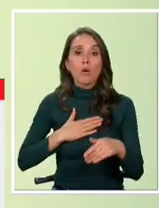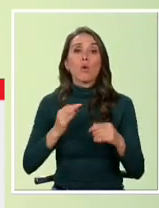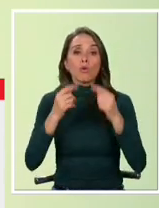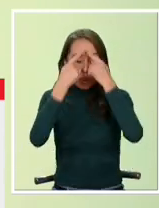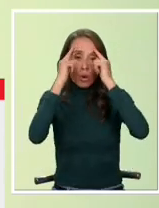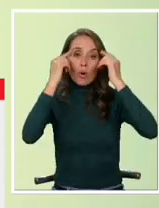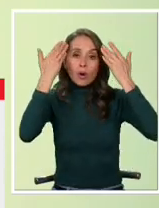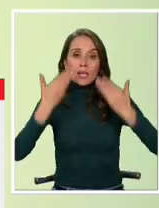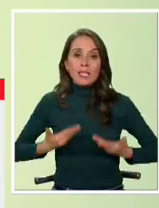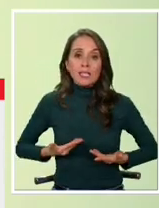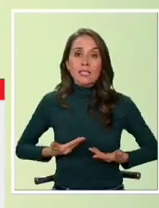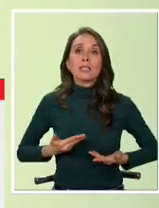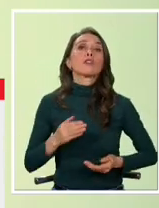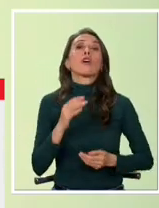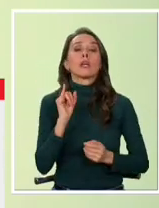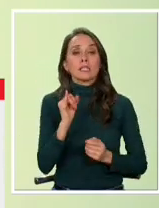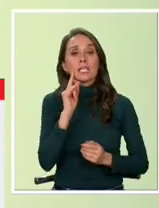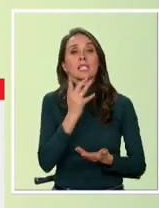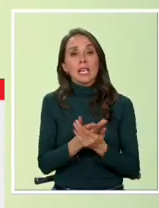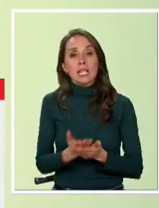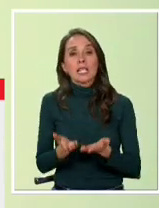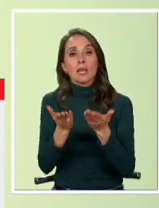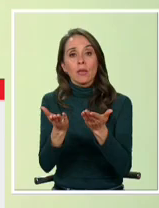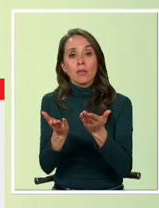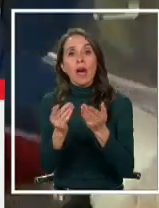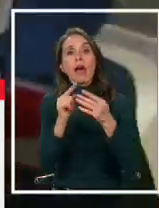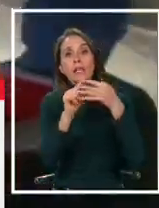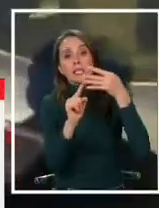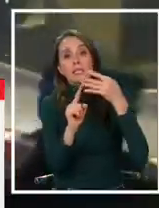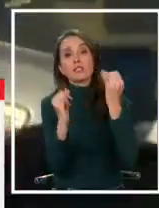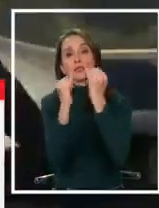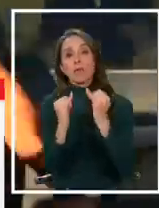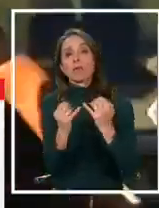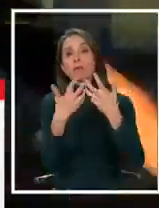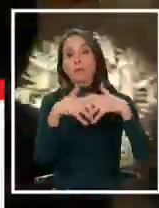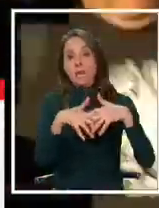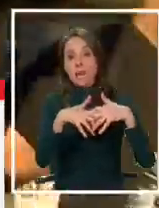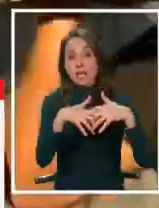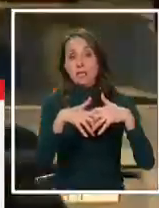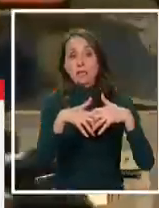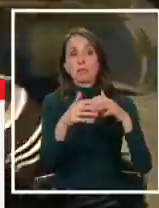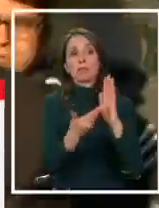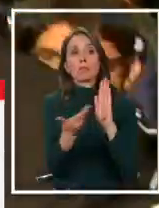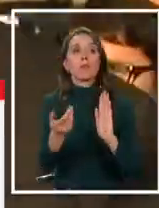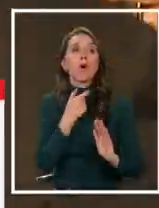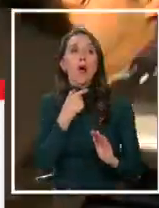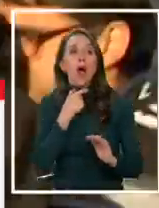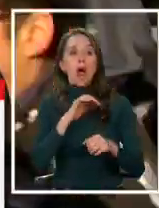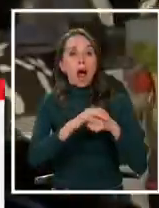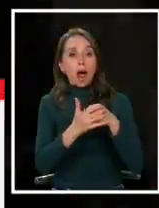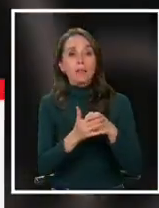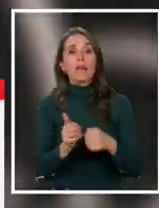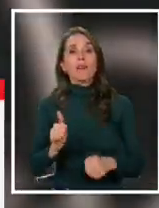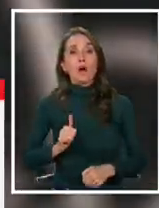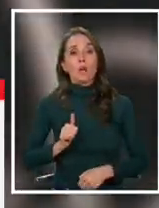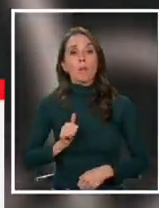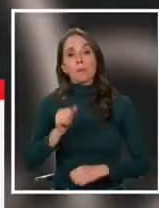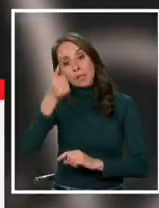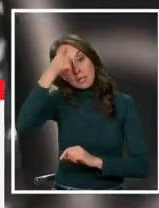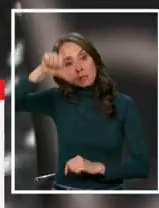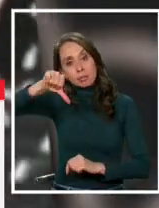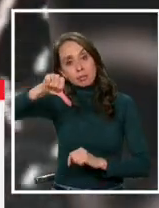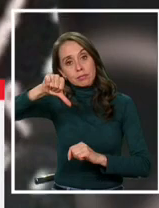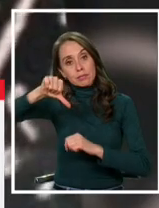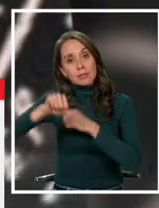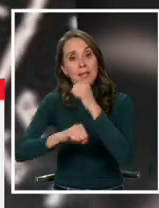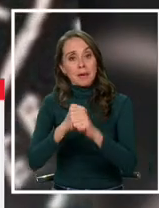física por cierto que se tiene que disponer de aquellos mecanismos podemos dar garantía del cumplimiento eficaz de las penas y no es